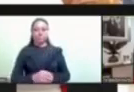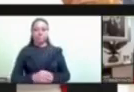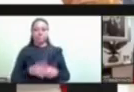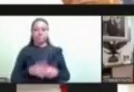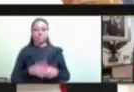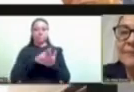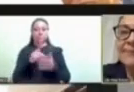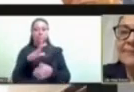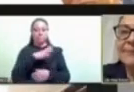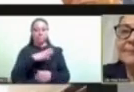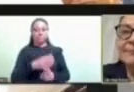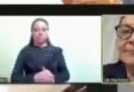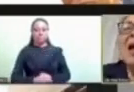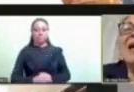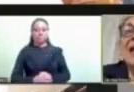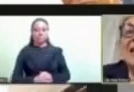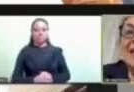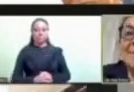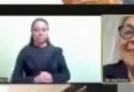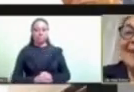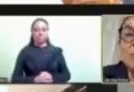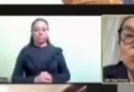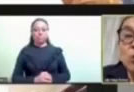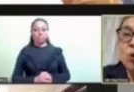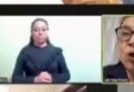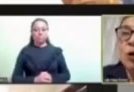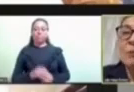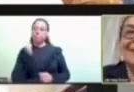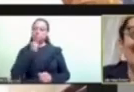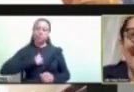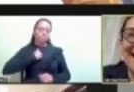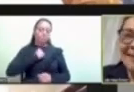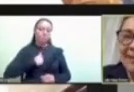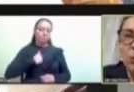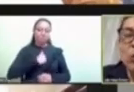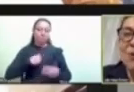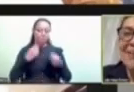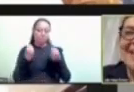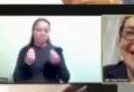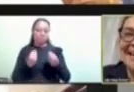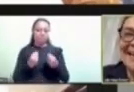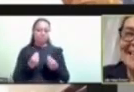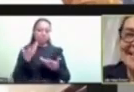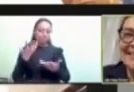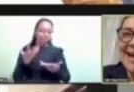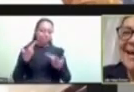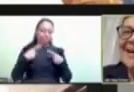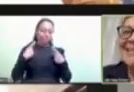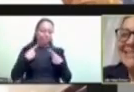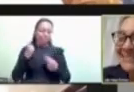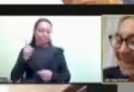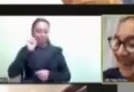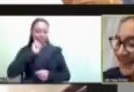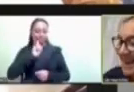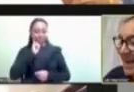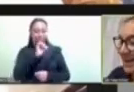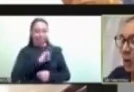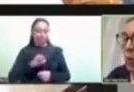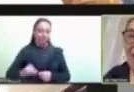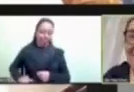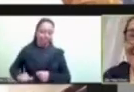a ellos como un número por número. Al final prefirió desconectarse de esta sesión virtual. Vea lo que sucedió en ese